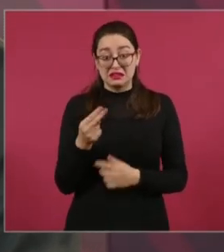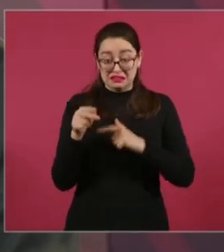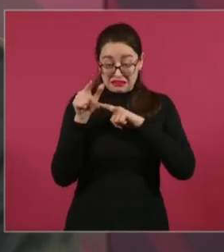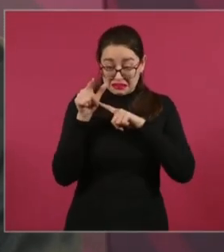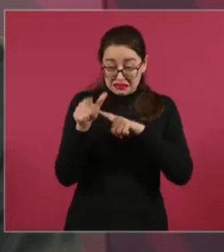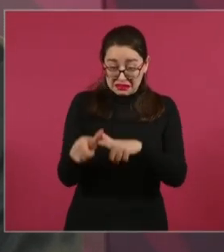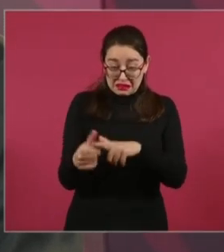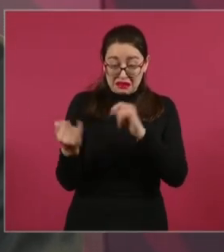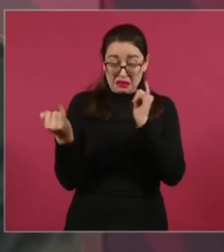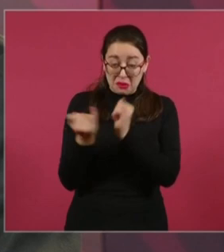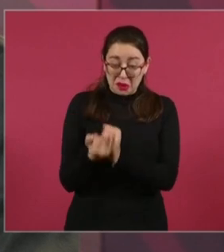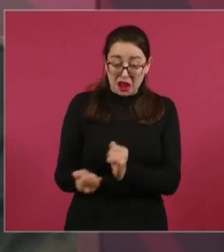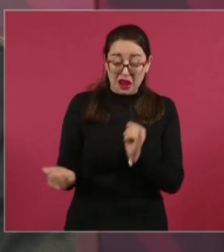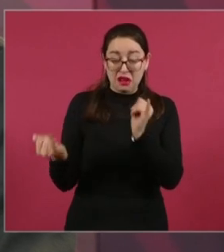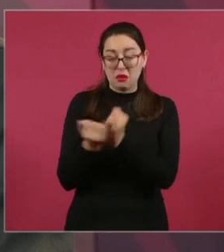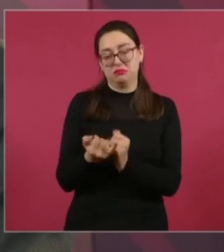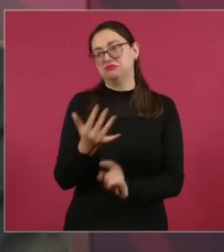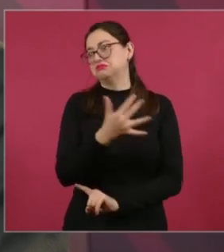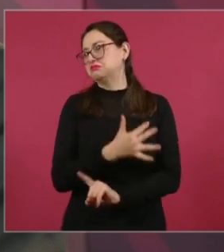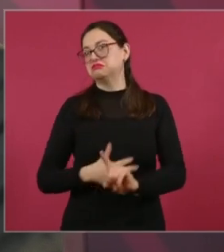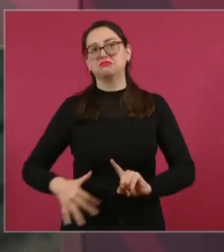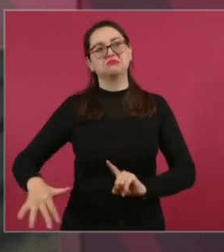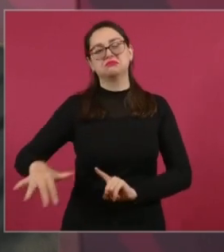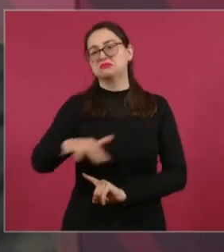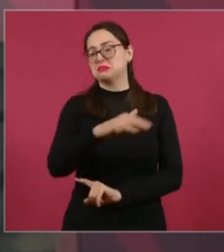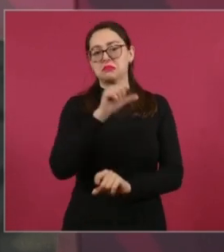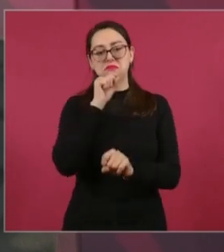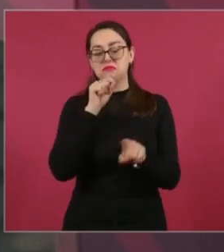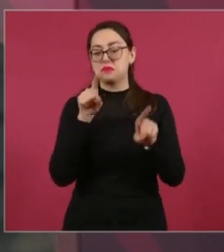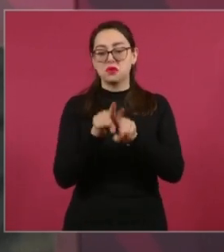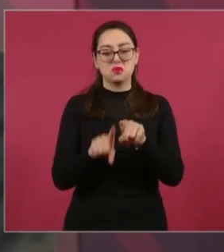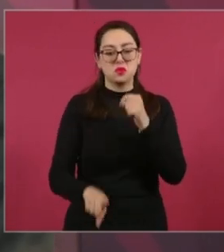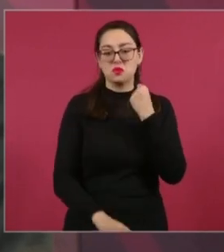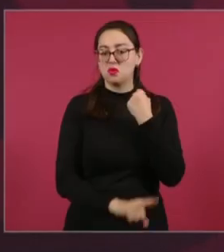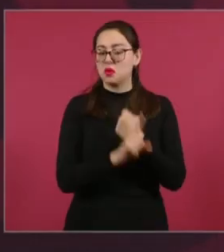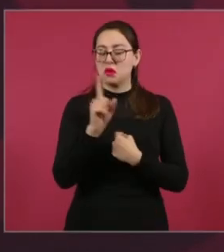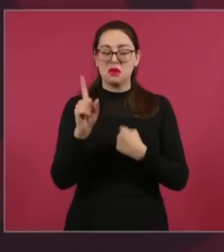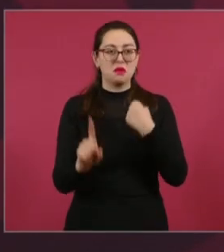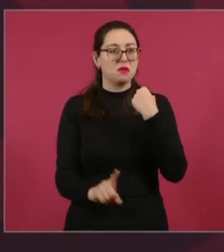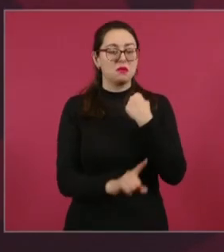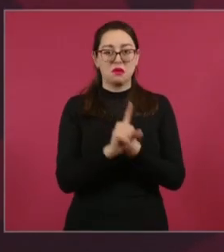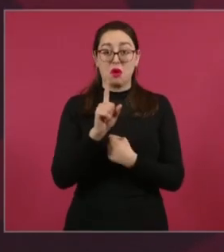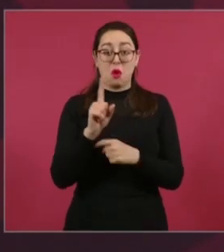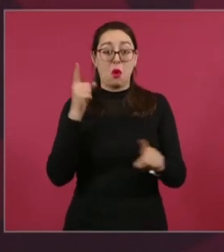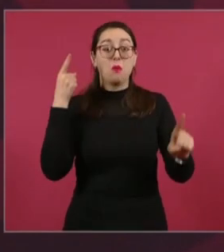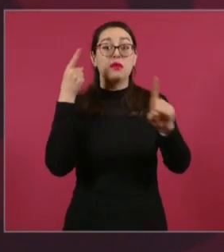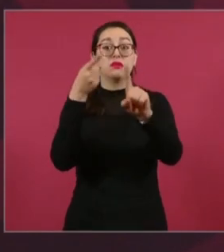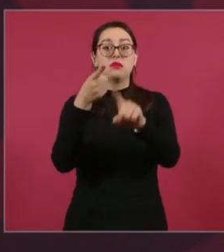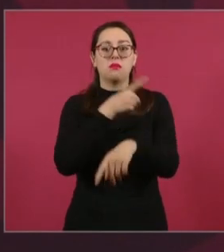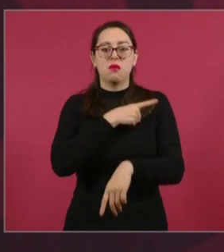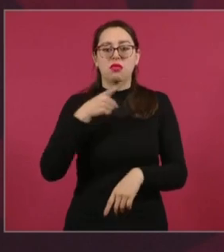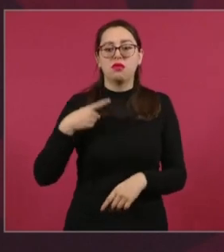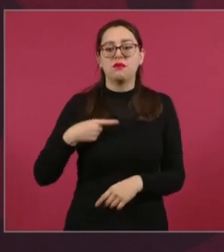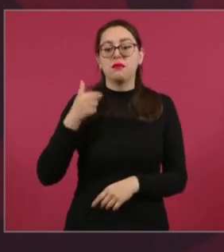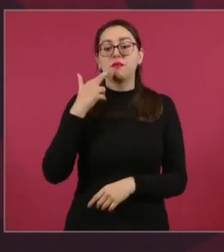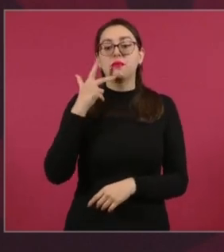una sociedad mejor. Ese debe ser el objetivo y no por nosotros.